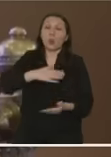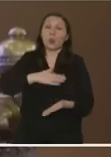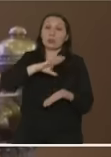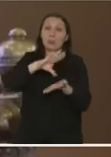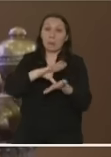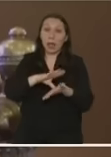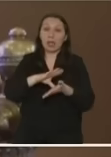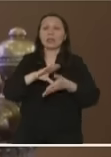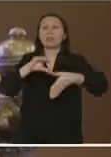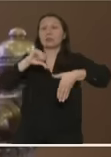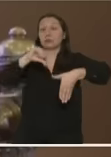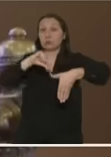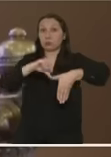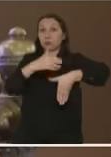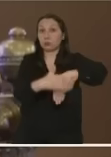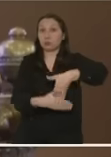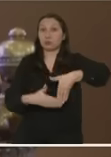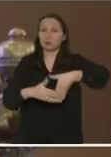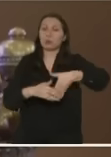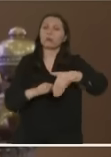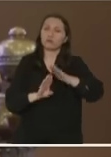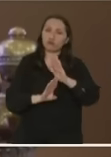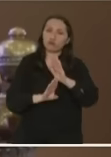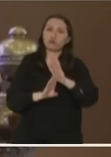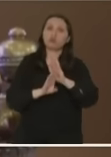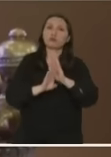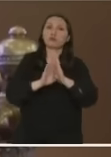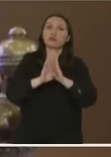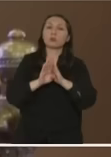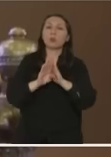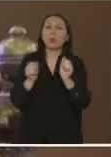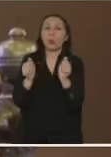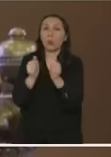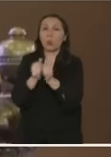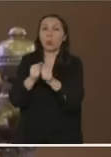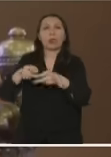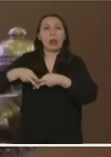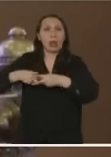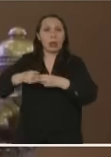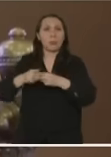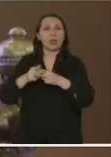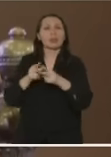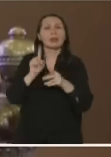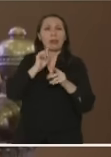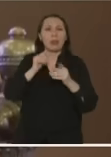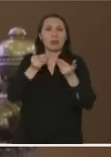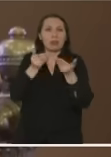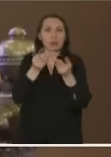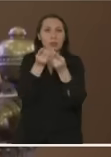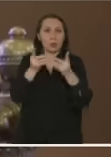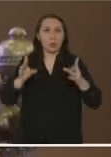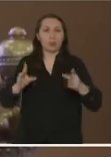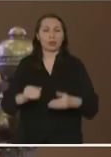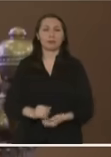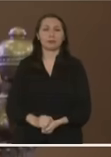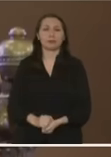país y la región sigan creciendo de la mano de las herramientas de la democracia.